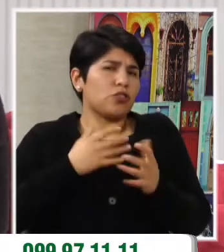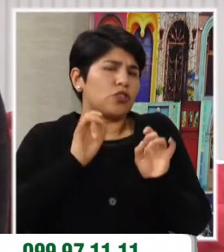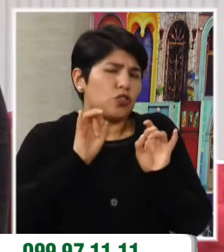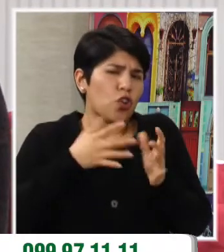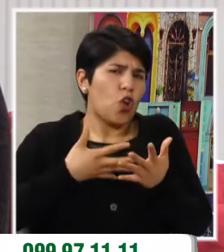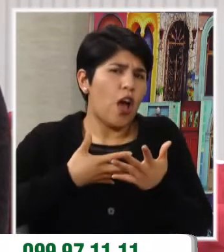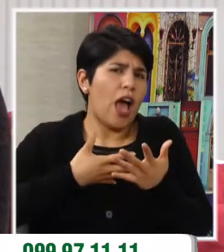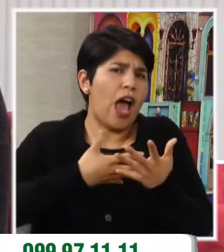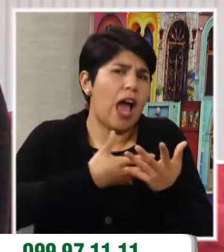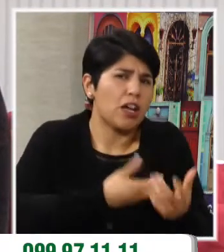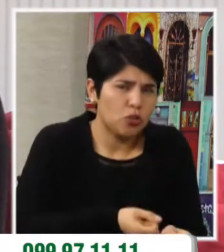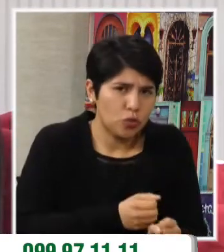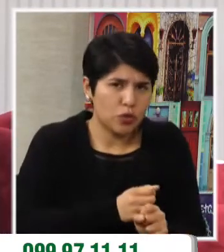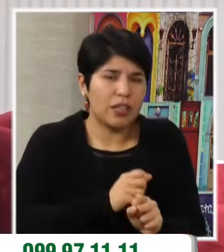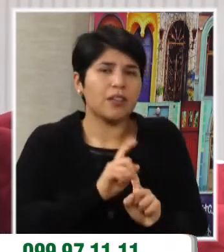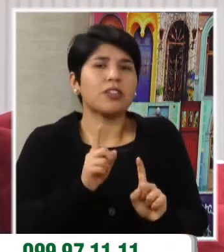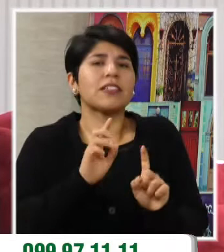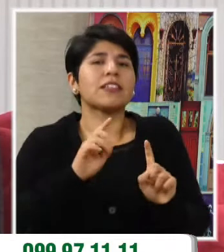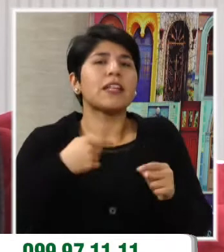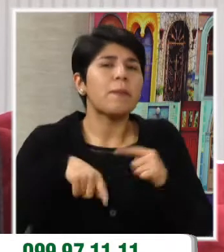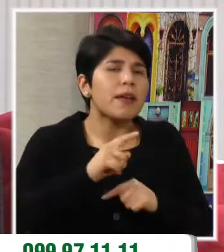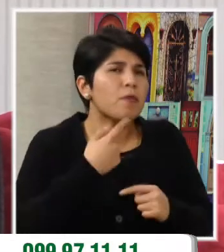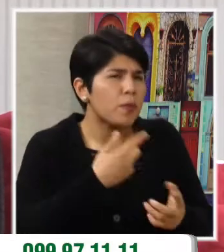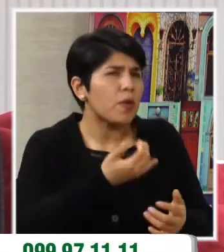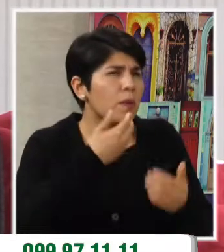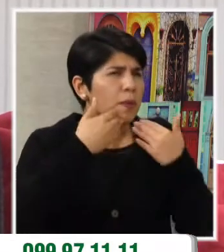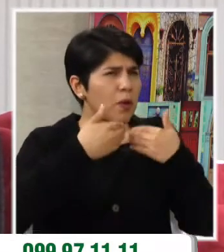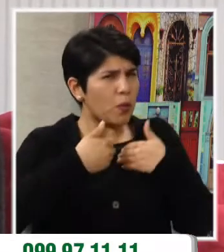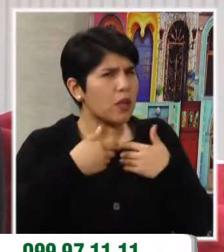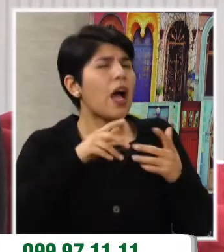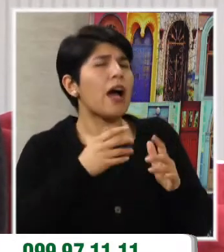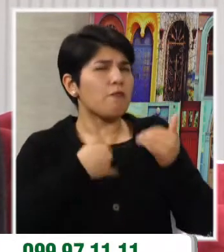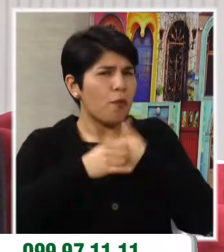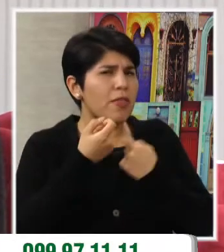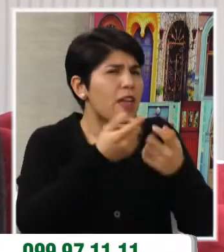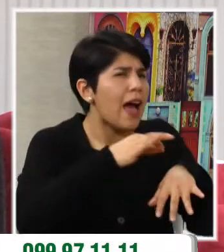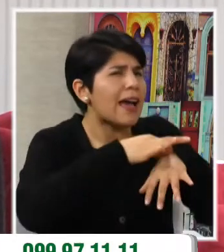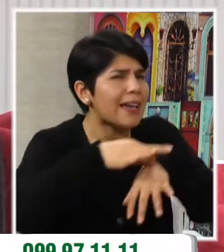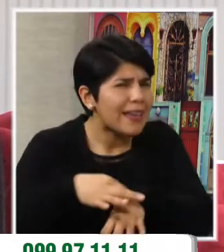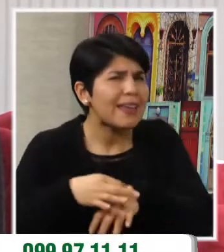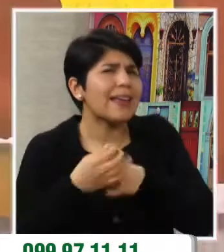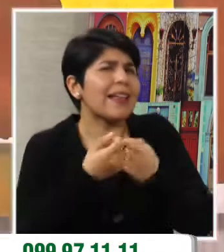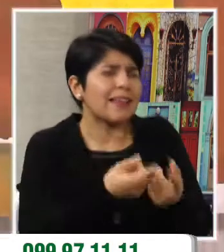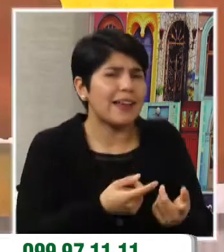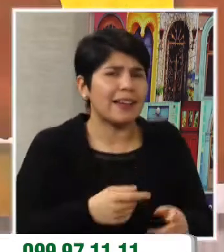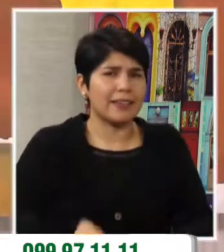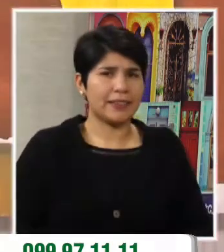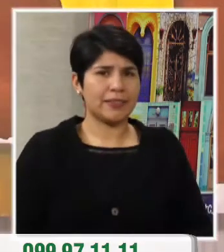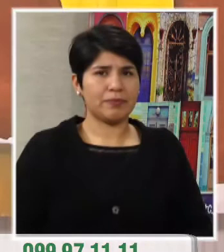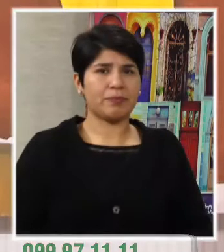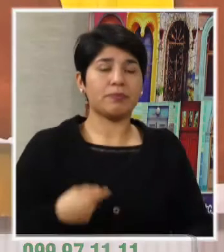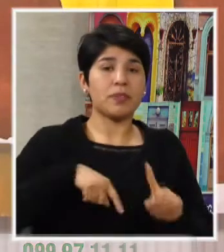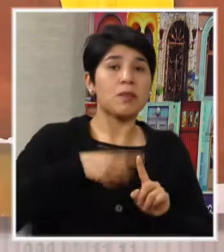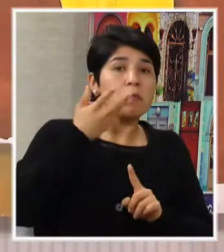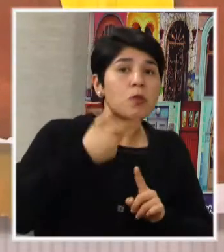sino que también un derivación a orientar a la persona donde pues me encantaría saber la respuesta a romina no